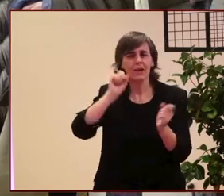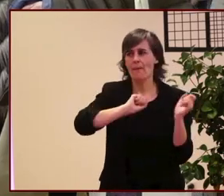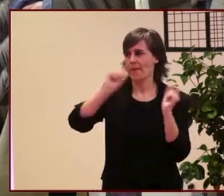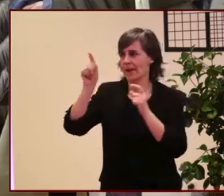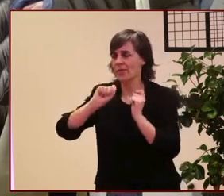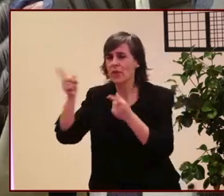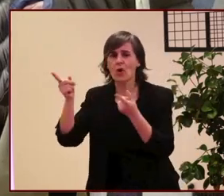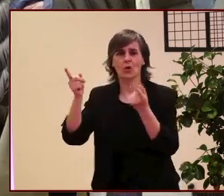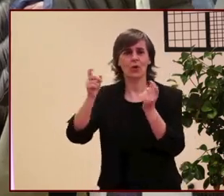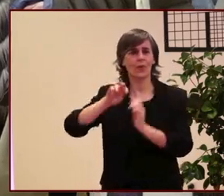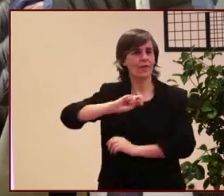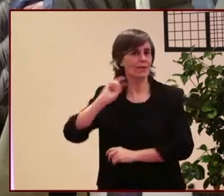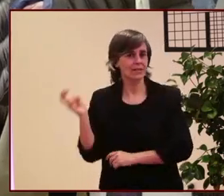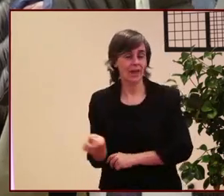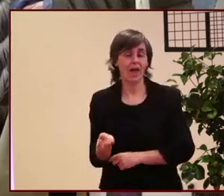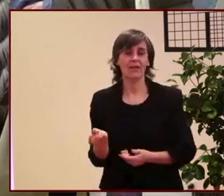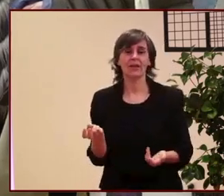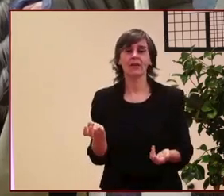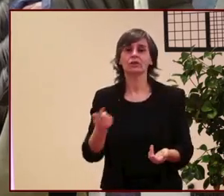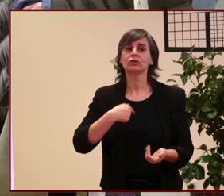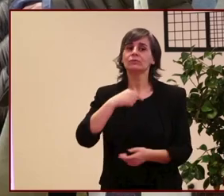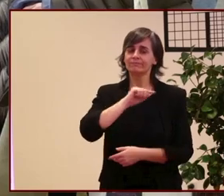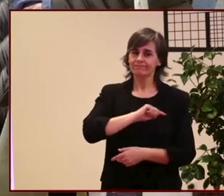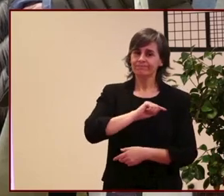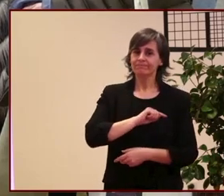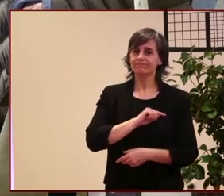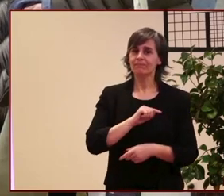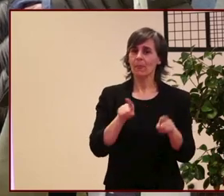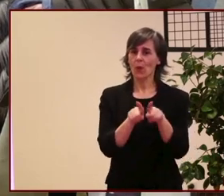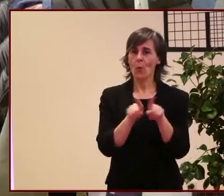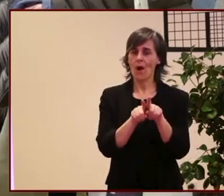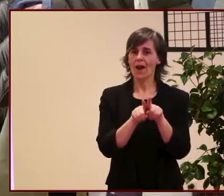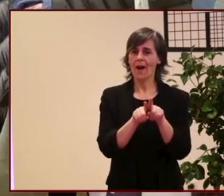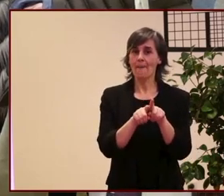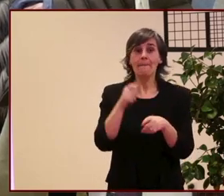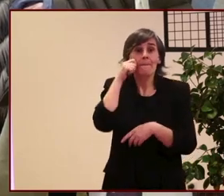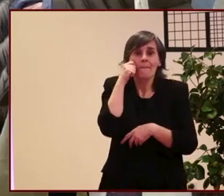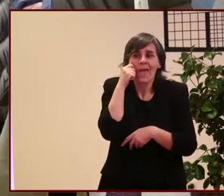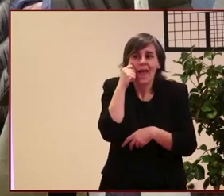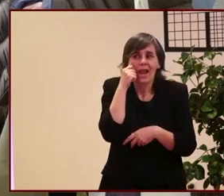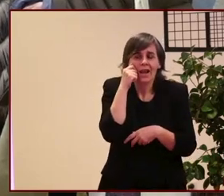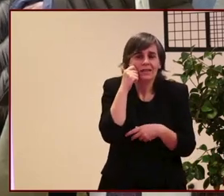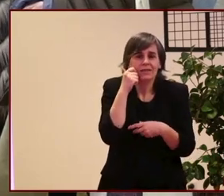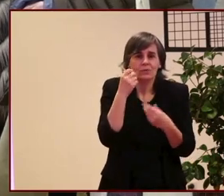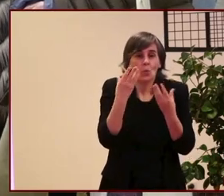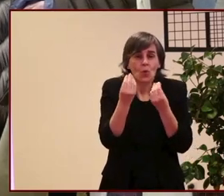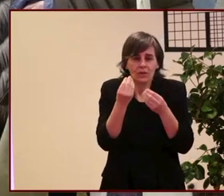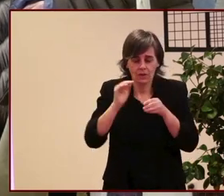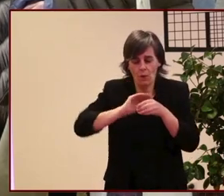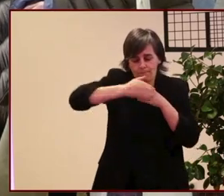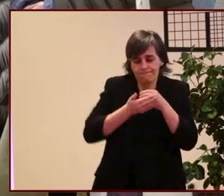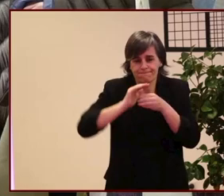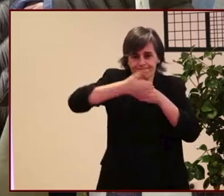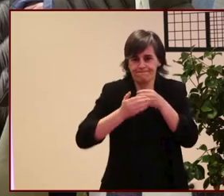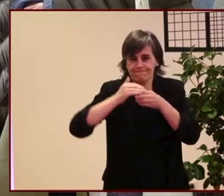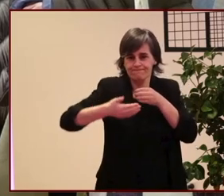como yo siento que si somos como muchas pieles estamos hechas como de muchas capas aquí